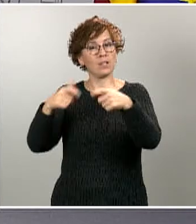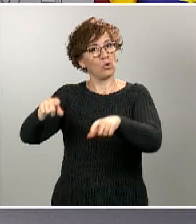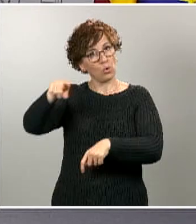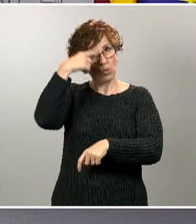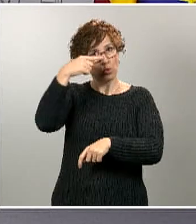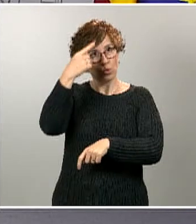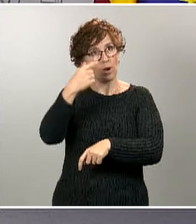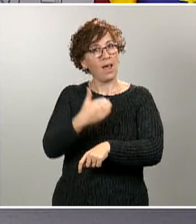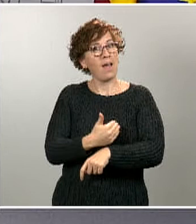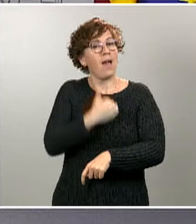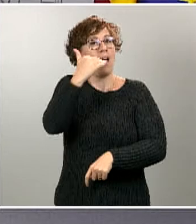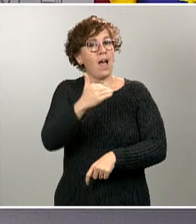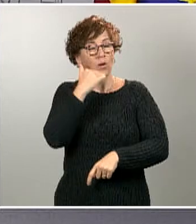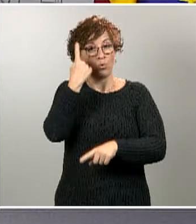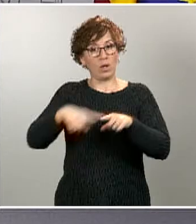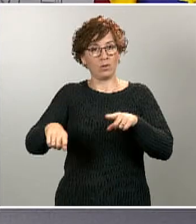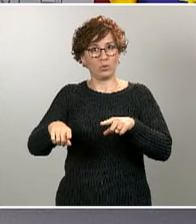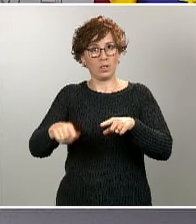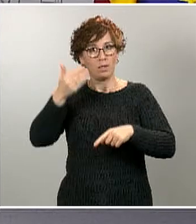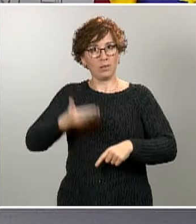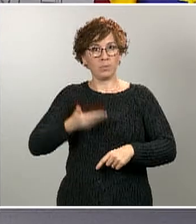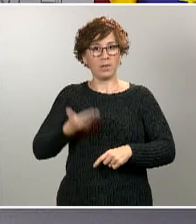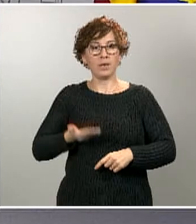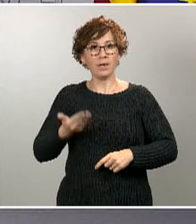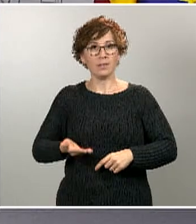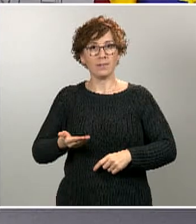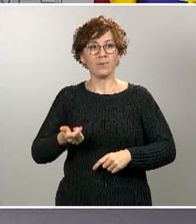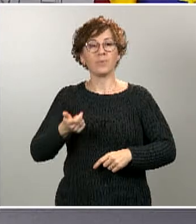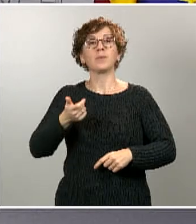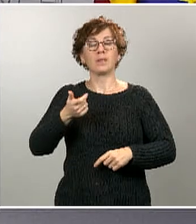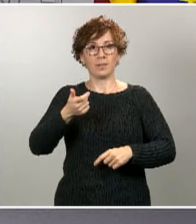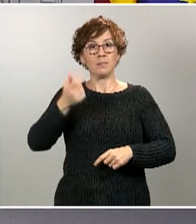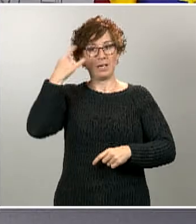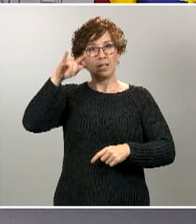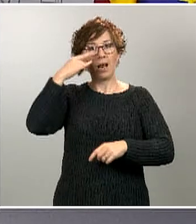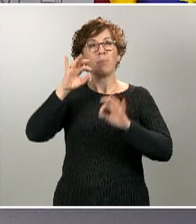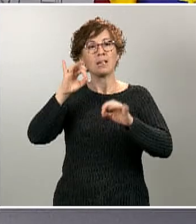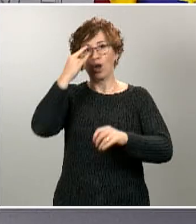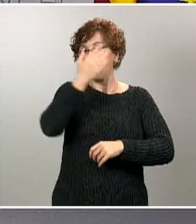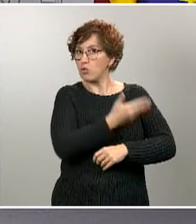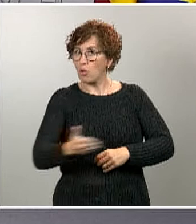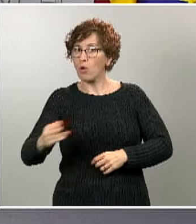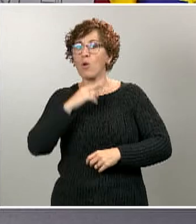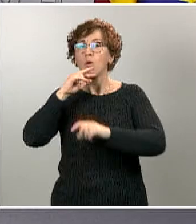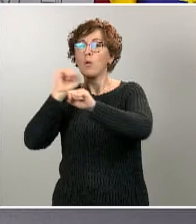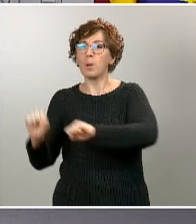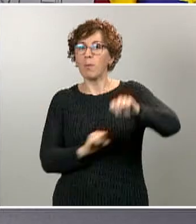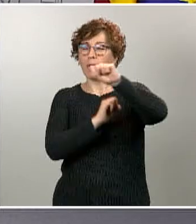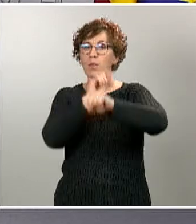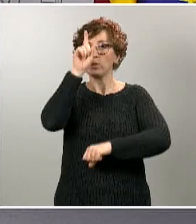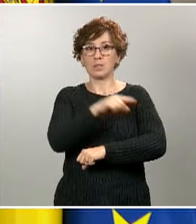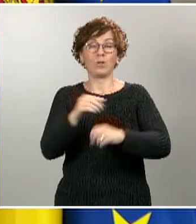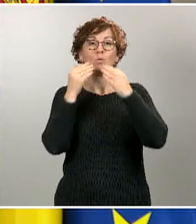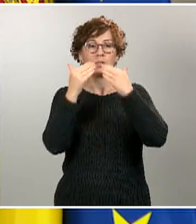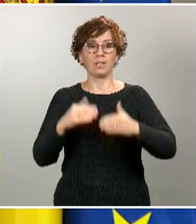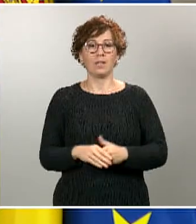Salamanca como son los toros? Y si se incluyen, ¿en qué medida? Muchas gracias. Muchas gracias por su pregunta. La desescalada va a ser un